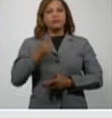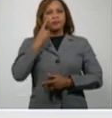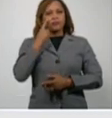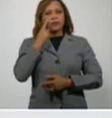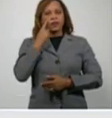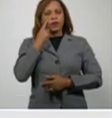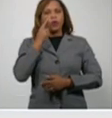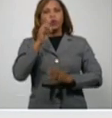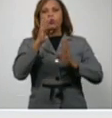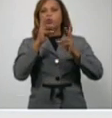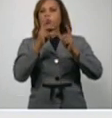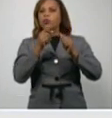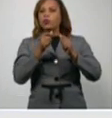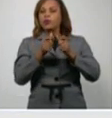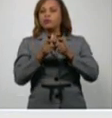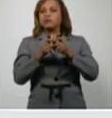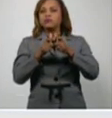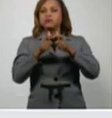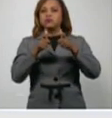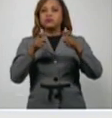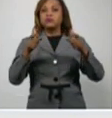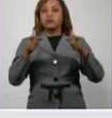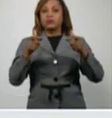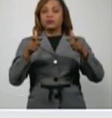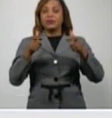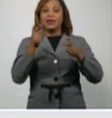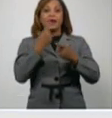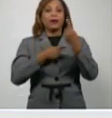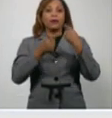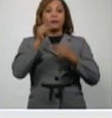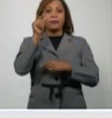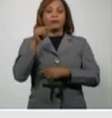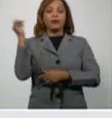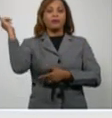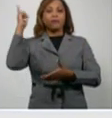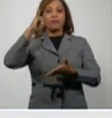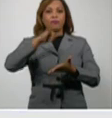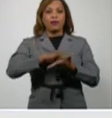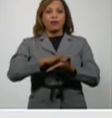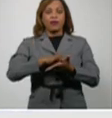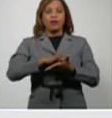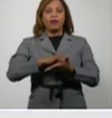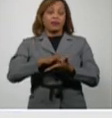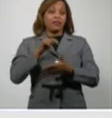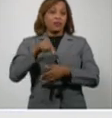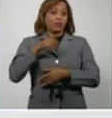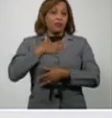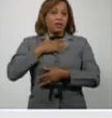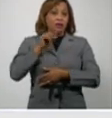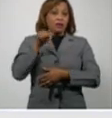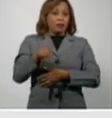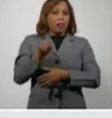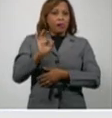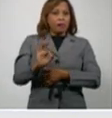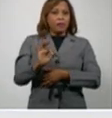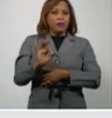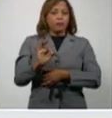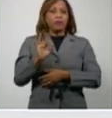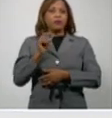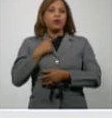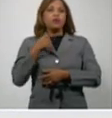número, en los casos importados y algunos de los autóctonos que se diagnostican en Ciego, pues pertenecen a este